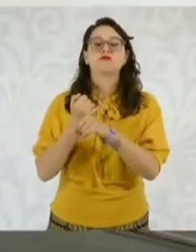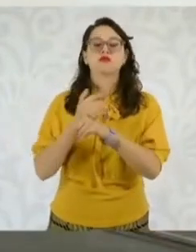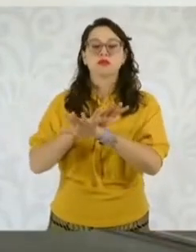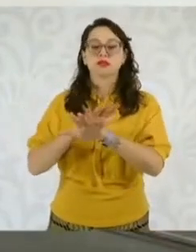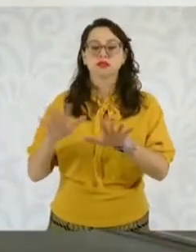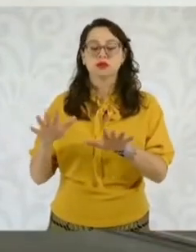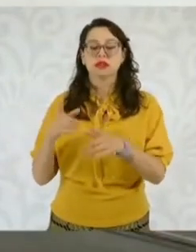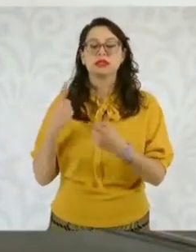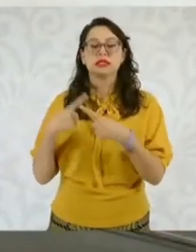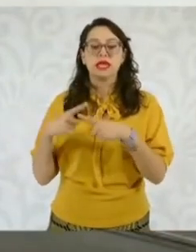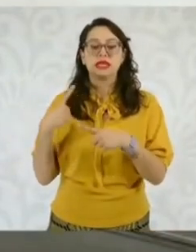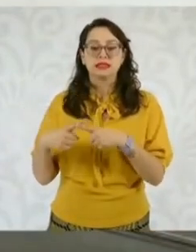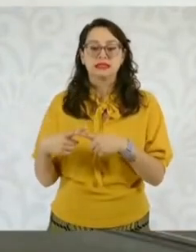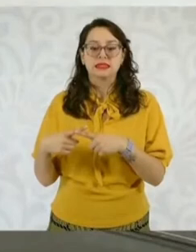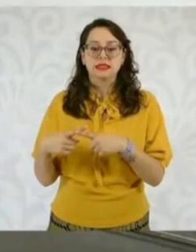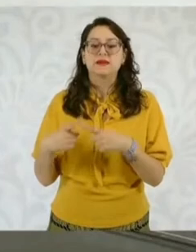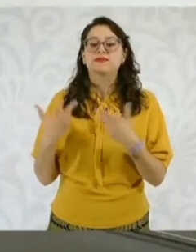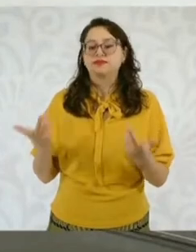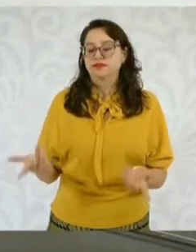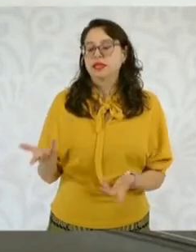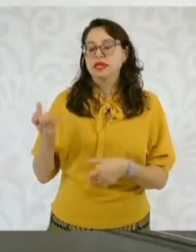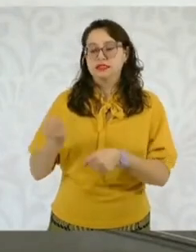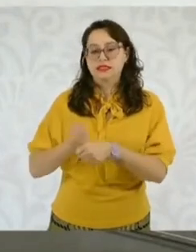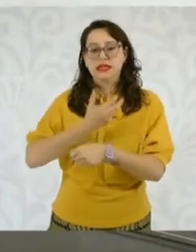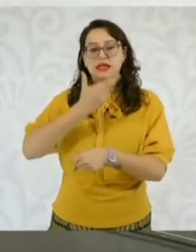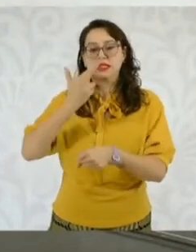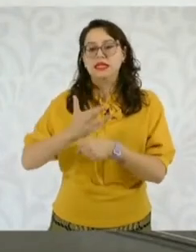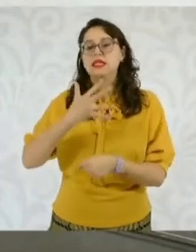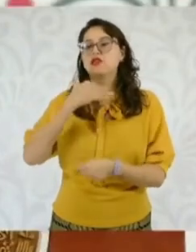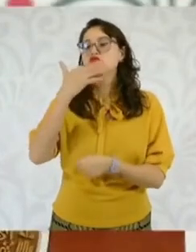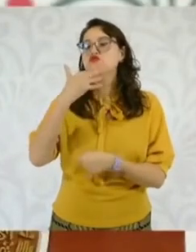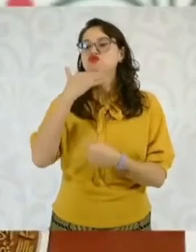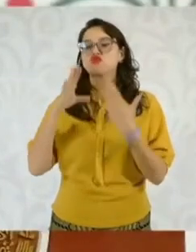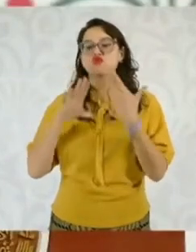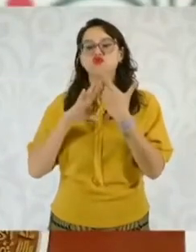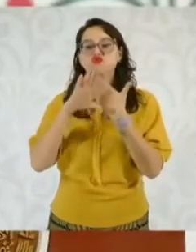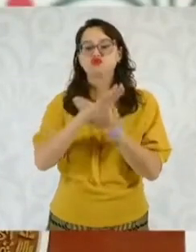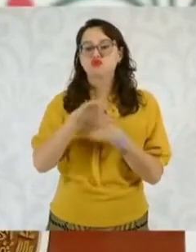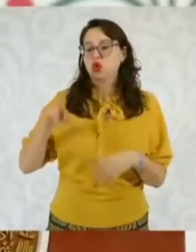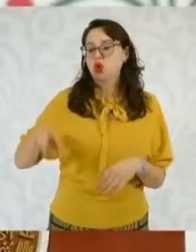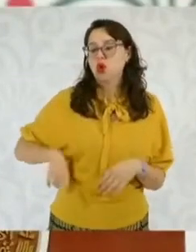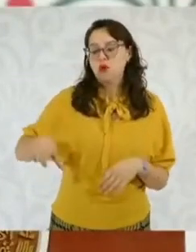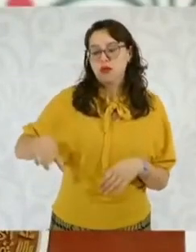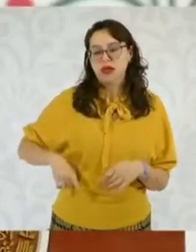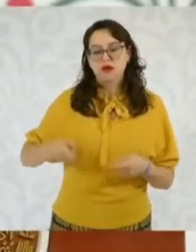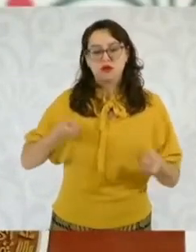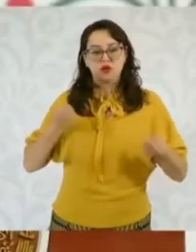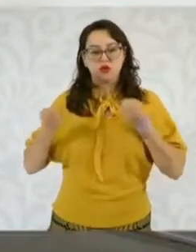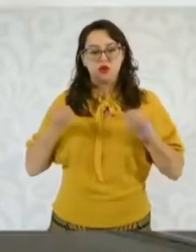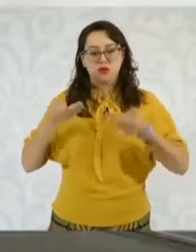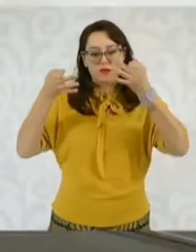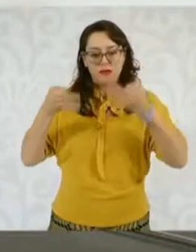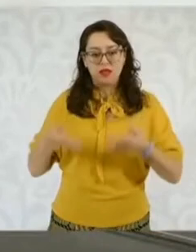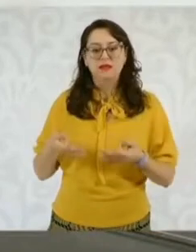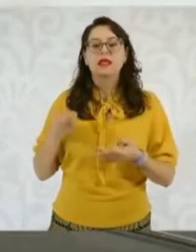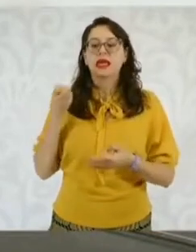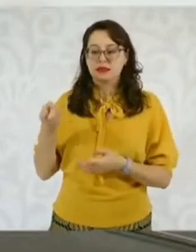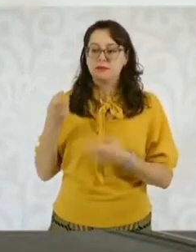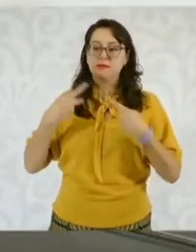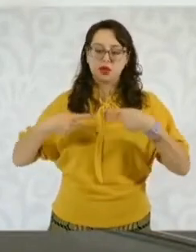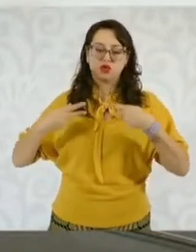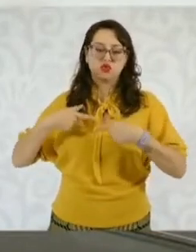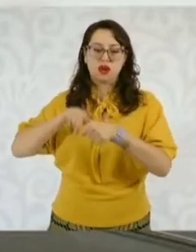datos directamente a la Secretaría Anticorrupción y Buen Gobierno, y entonces esa va a quedar dentro de la Secretaría. La siguiente, por